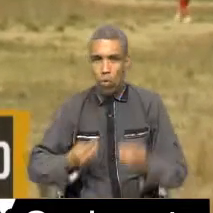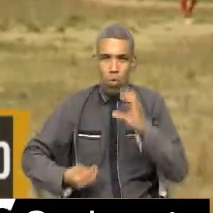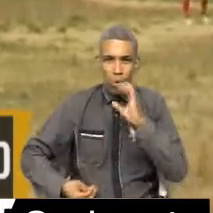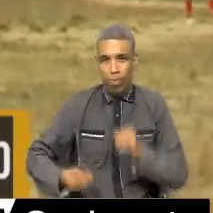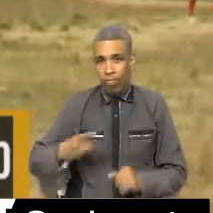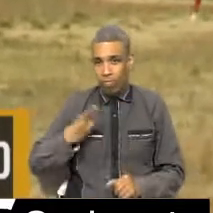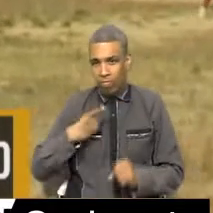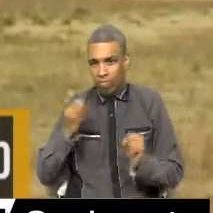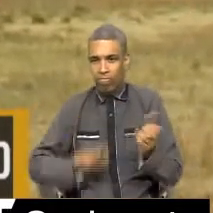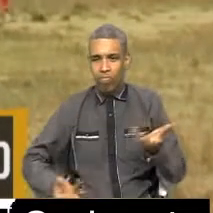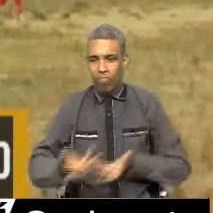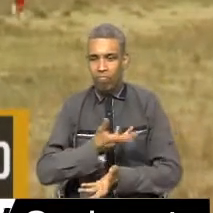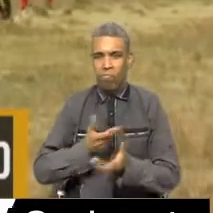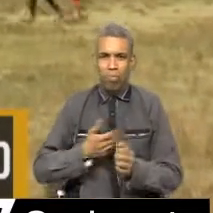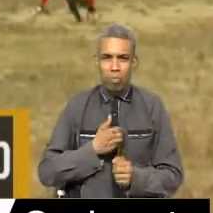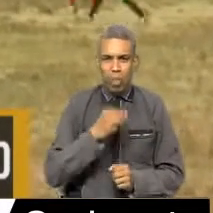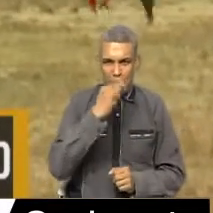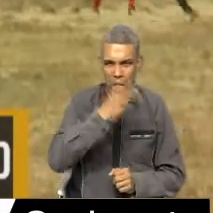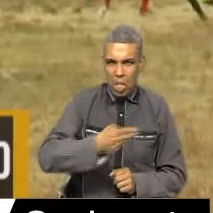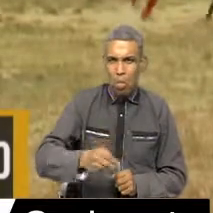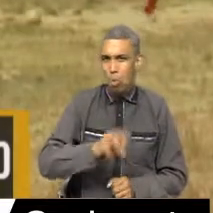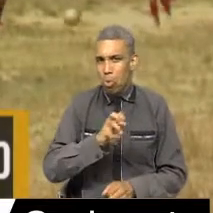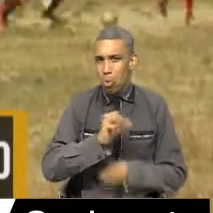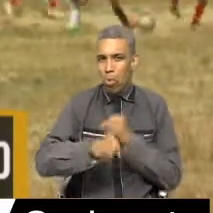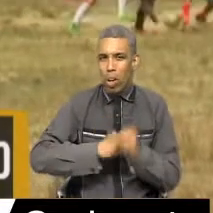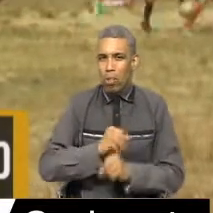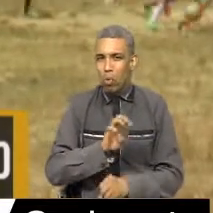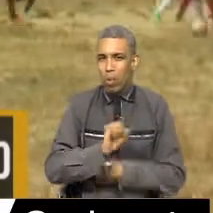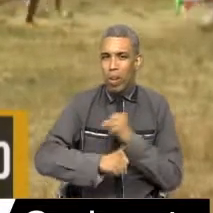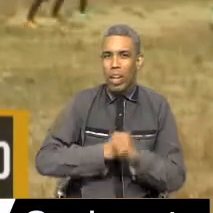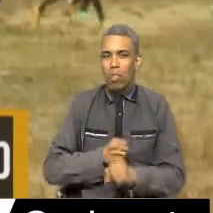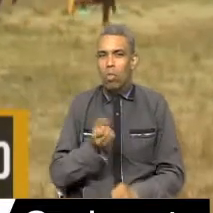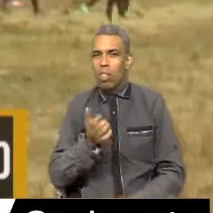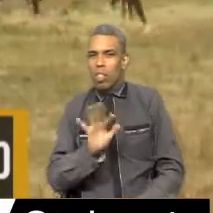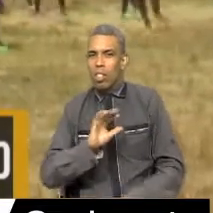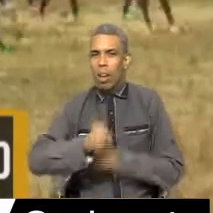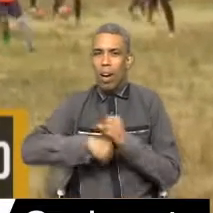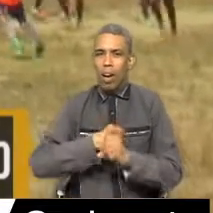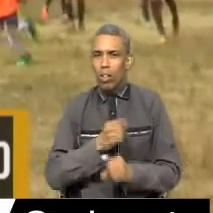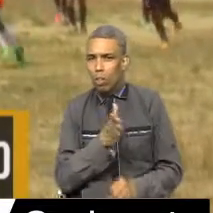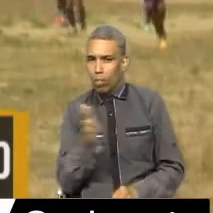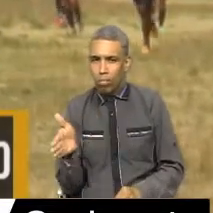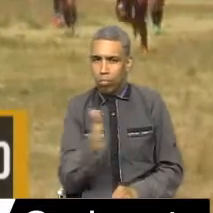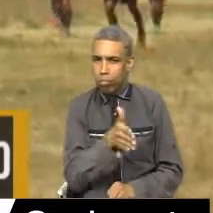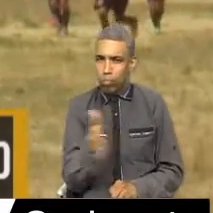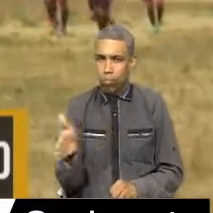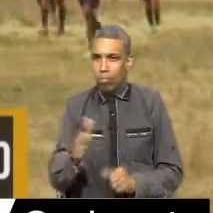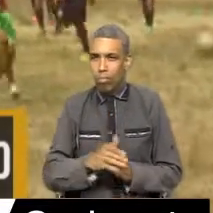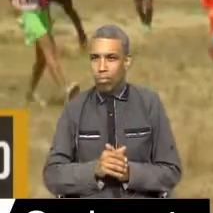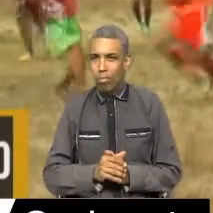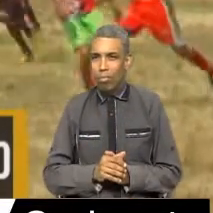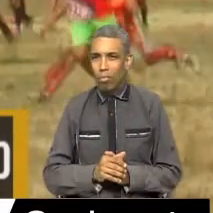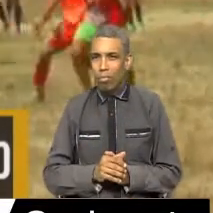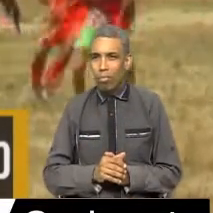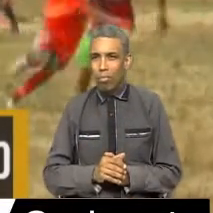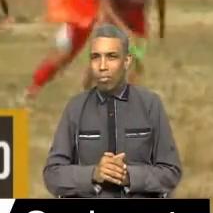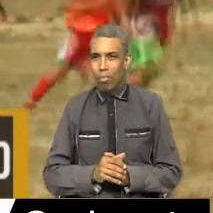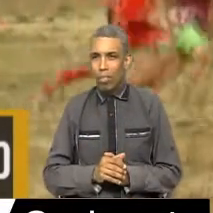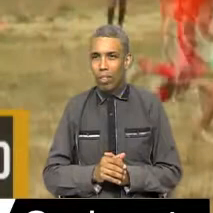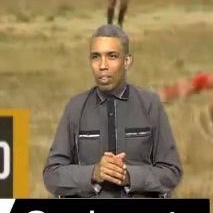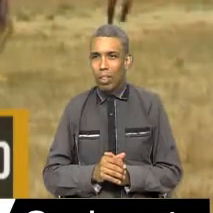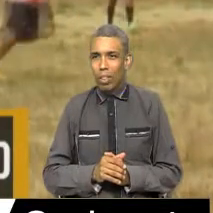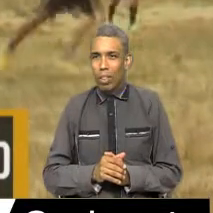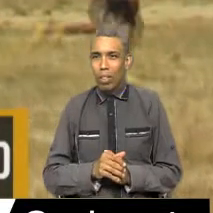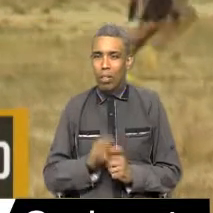menores que están entre los 8 y 15 años y en esta situación bastante complicada en cuanto al tipo de barrio en el que